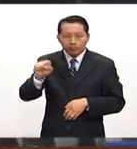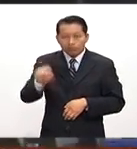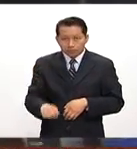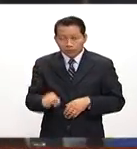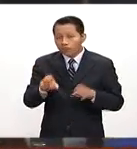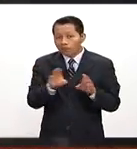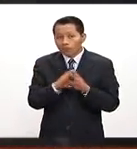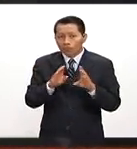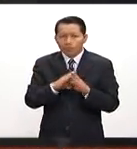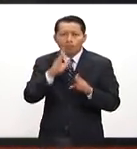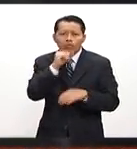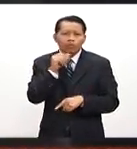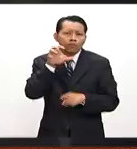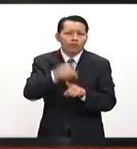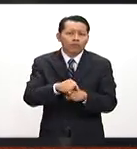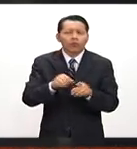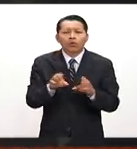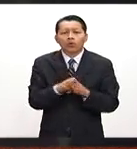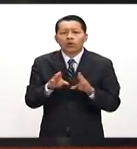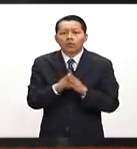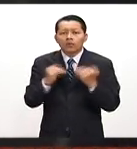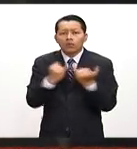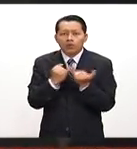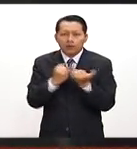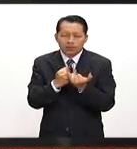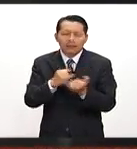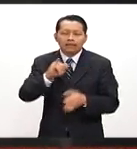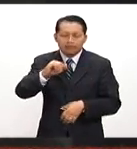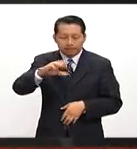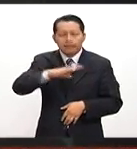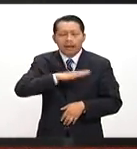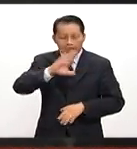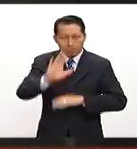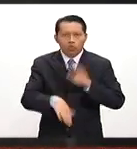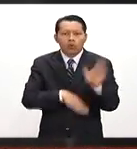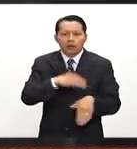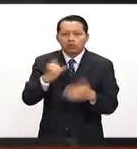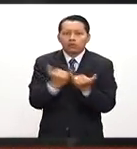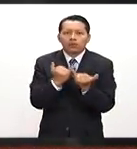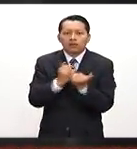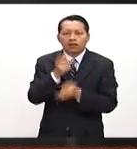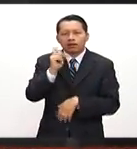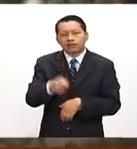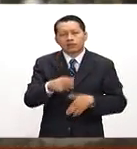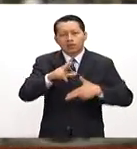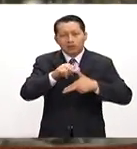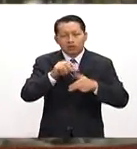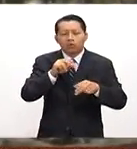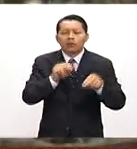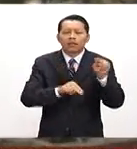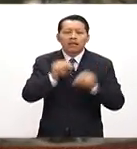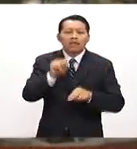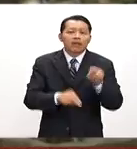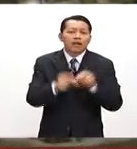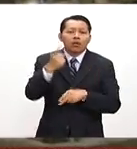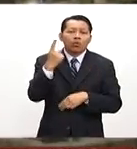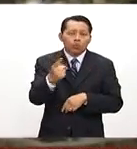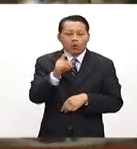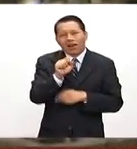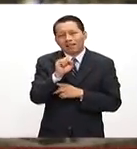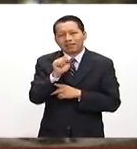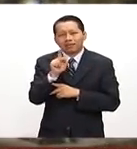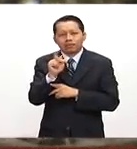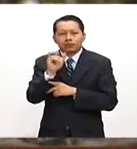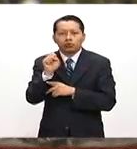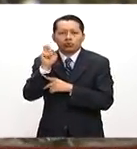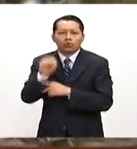posible alcanzar el saldo blanco durante el paso del huracán Newton, que afectó a la entidad con categoría 1 en la escala Saffir-Simpson,